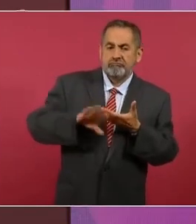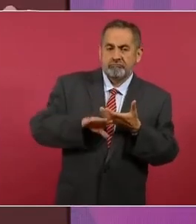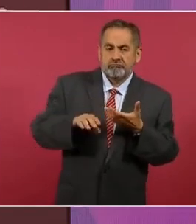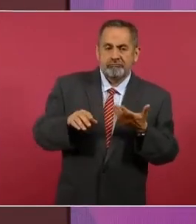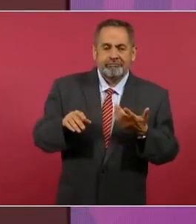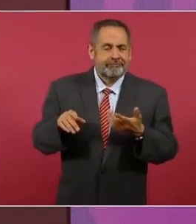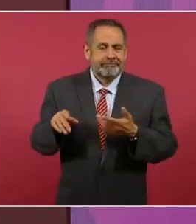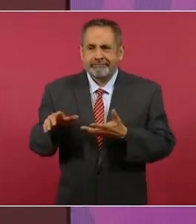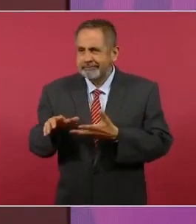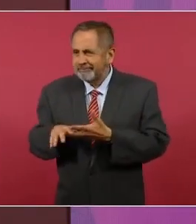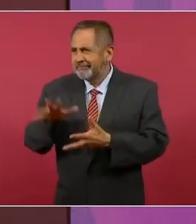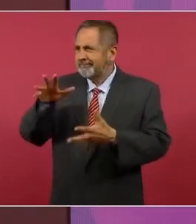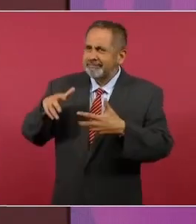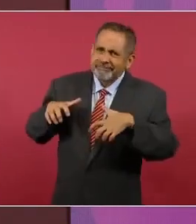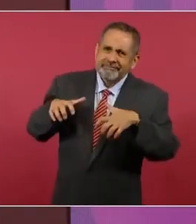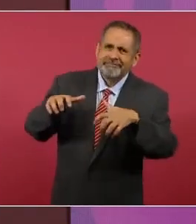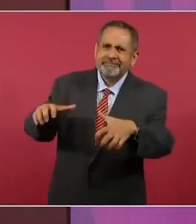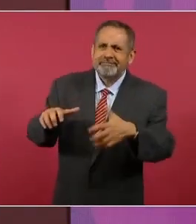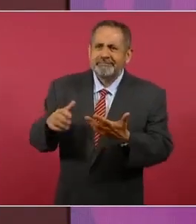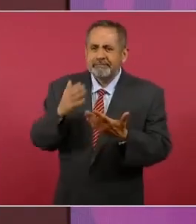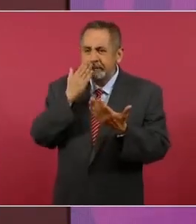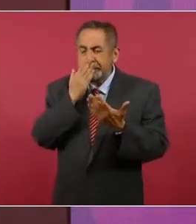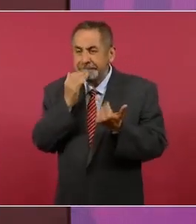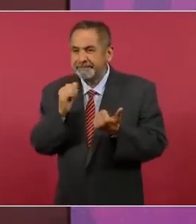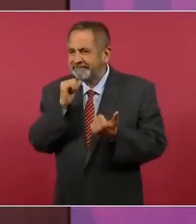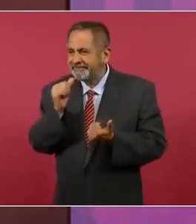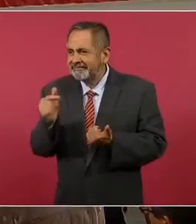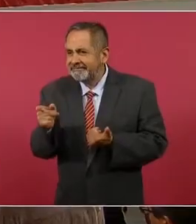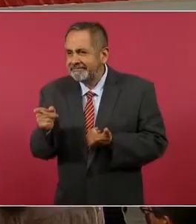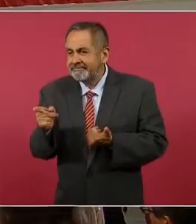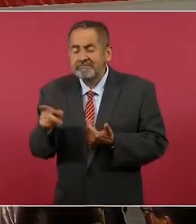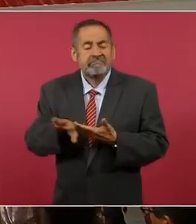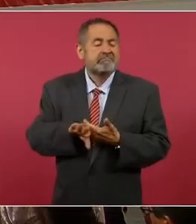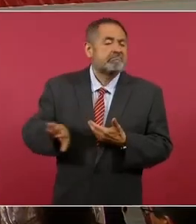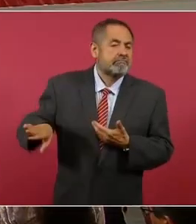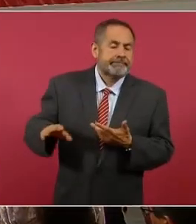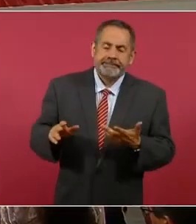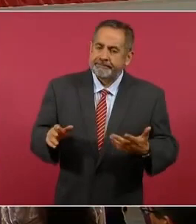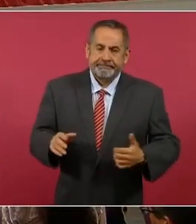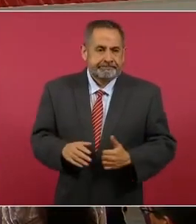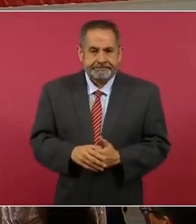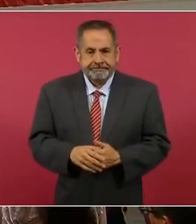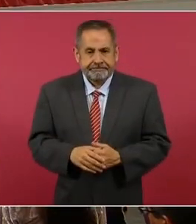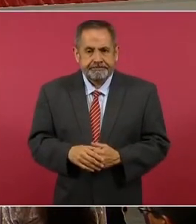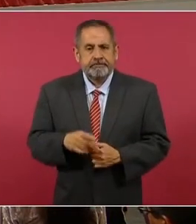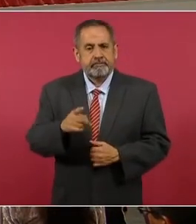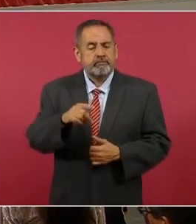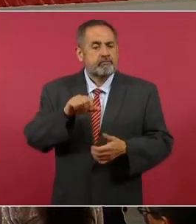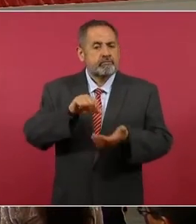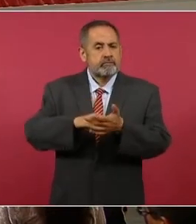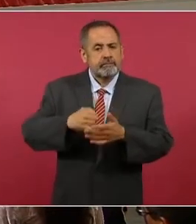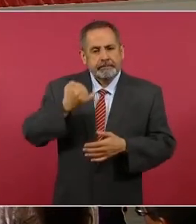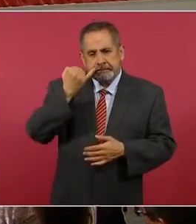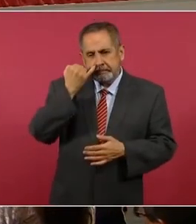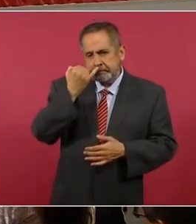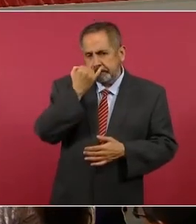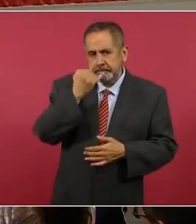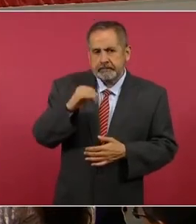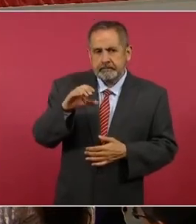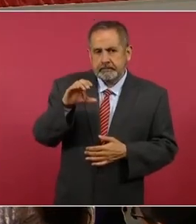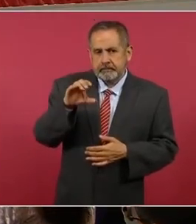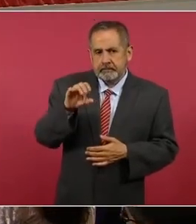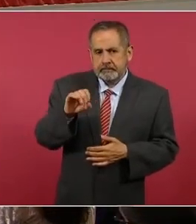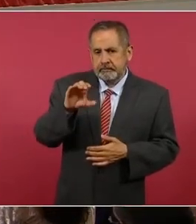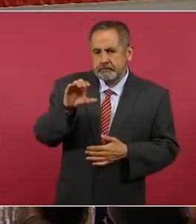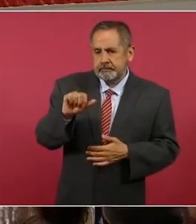las grandes mayorías que carecen incluso de lo esencial. Hoy vamos a hablar de cocaína y vamos a